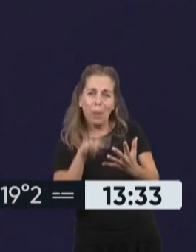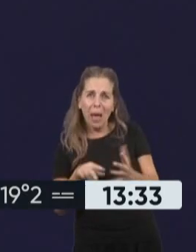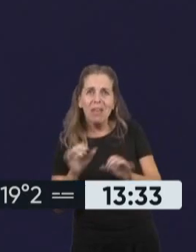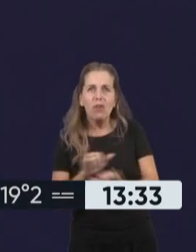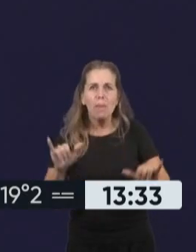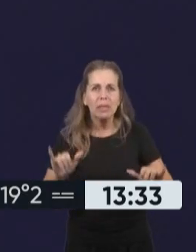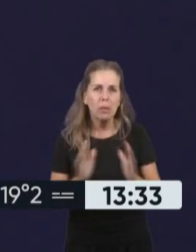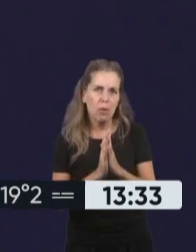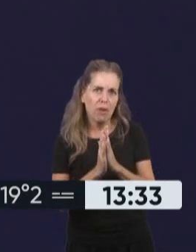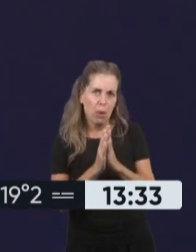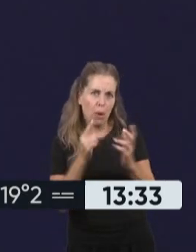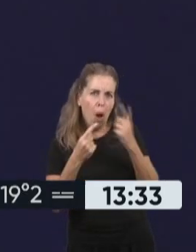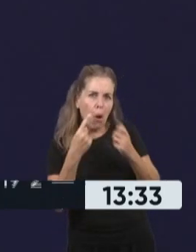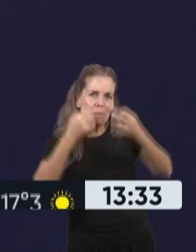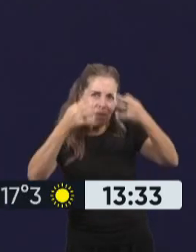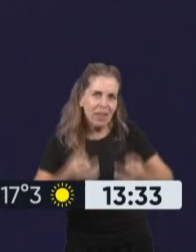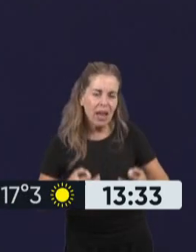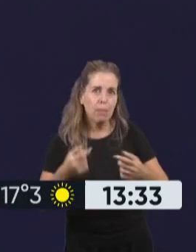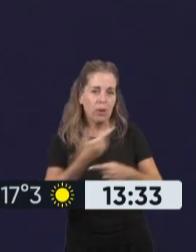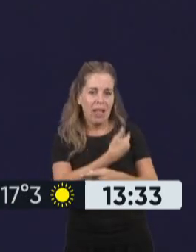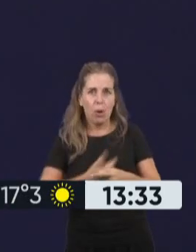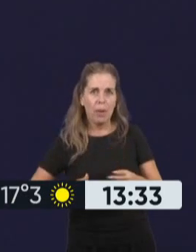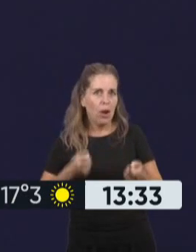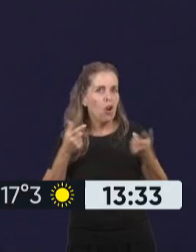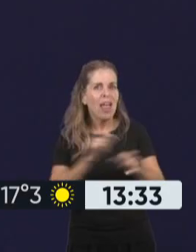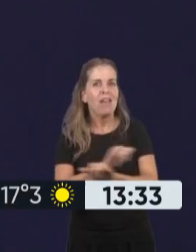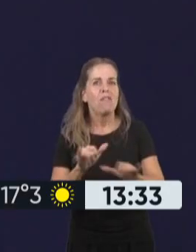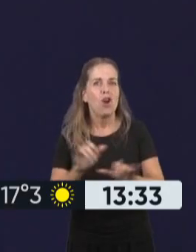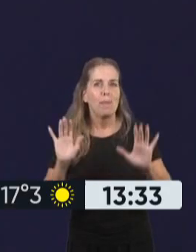les pido, chequenla porque es probable que sea